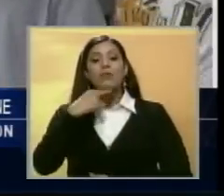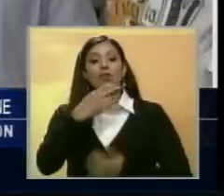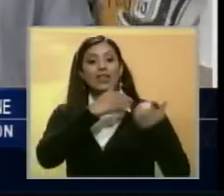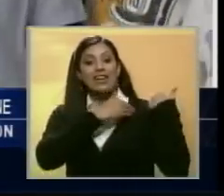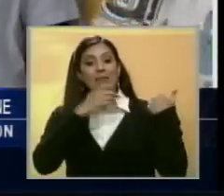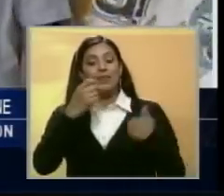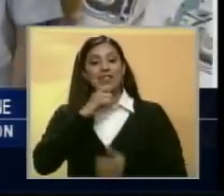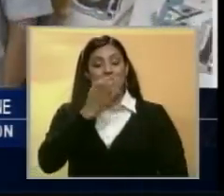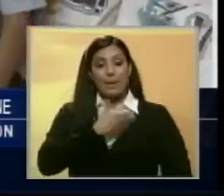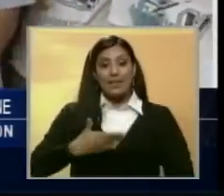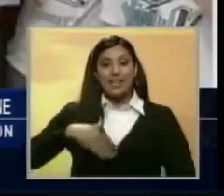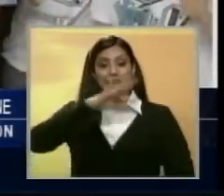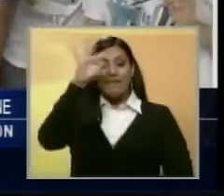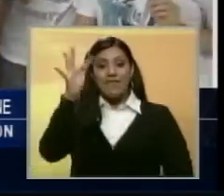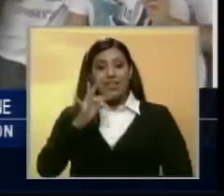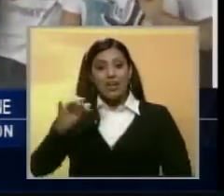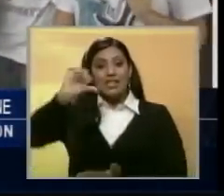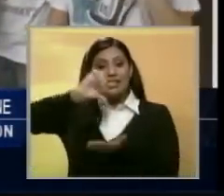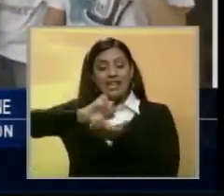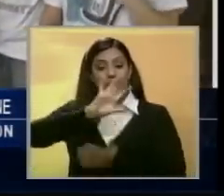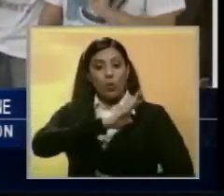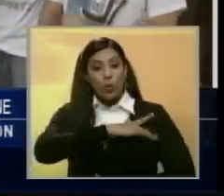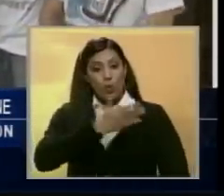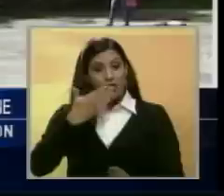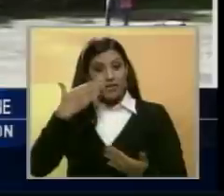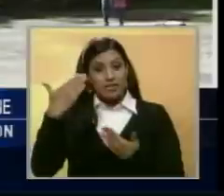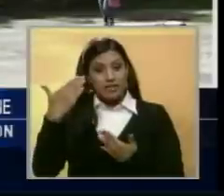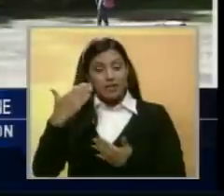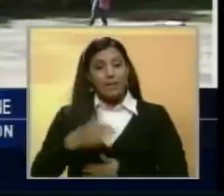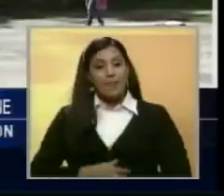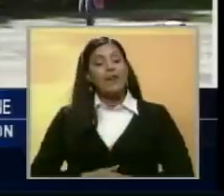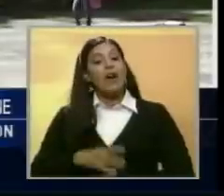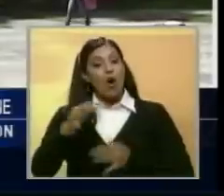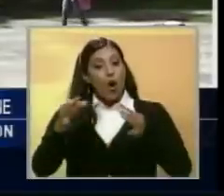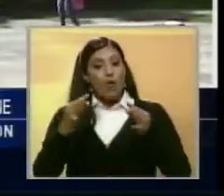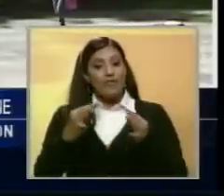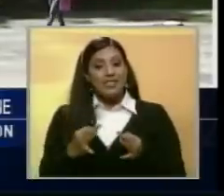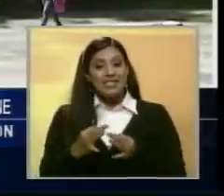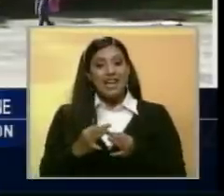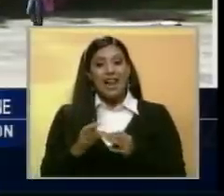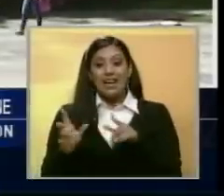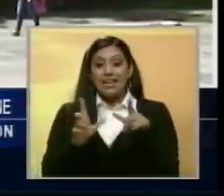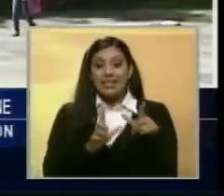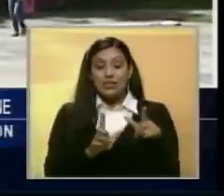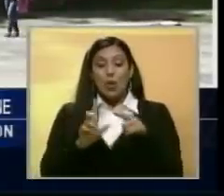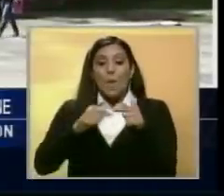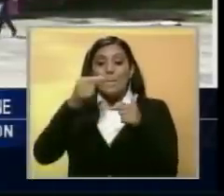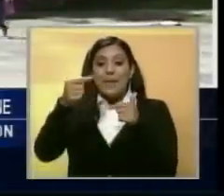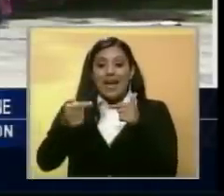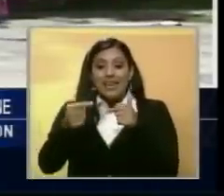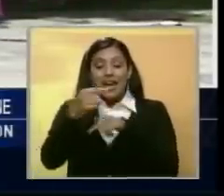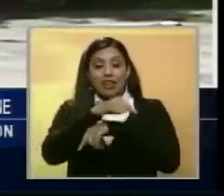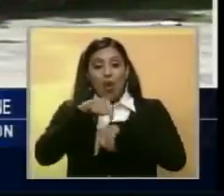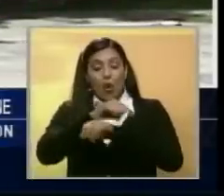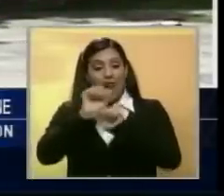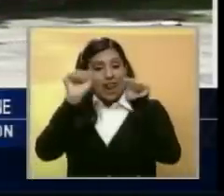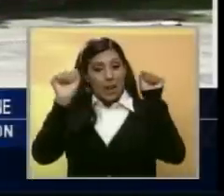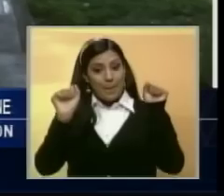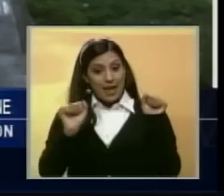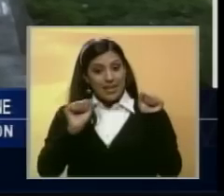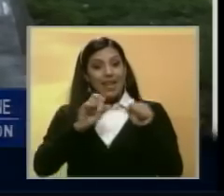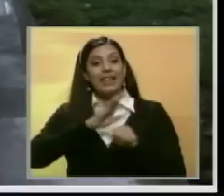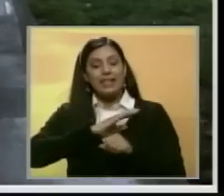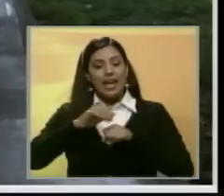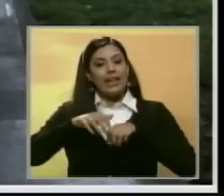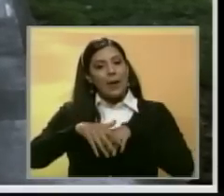del presidente de la Federación de Centros Universitarios, Haceler Iglesias, confirmaron de manera oficial que mañana, en horas de la mañana, habrá